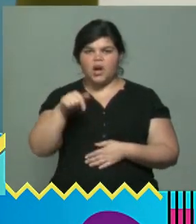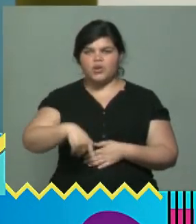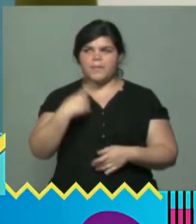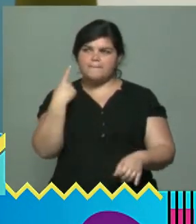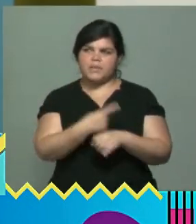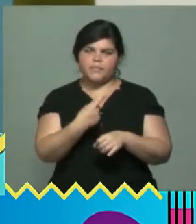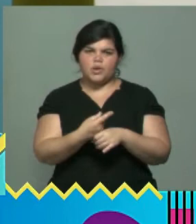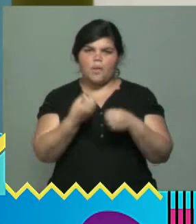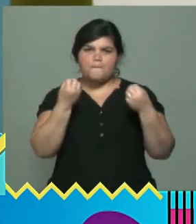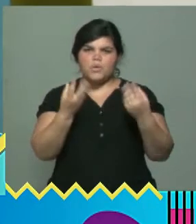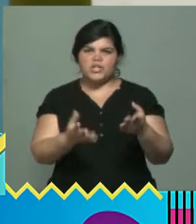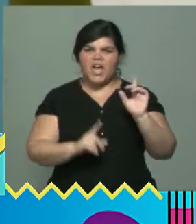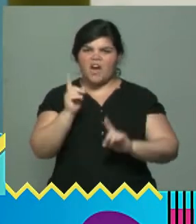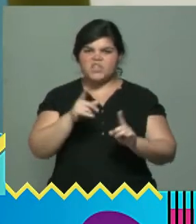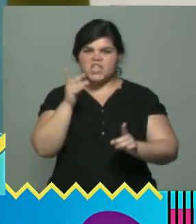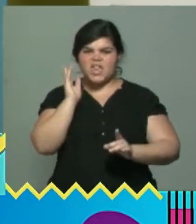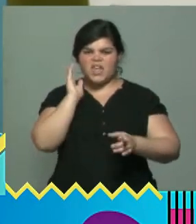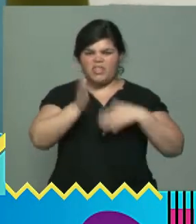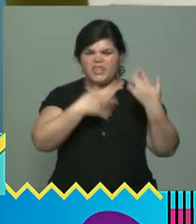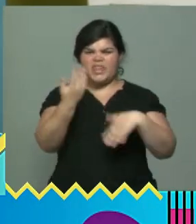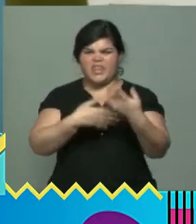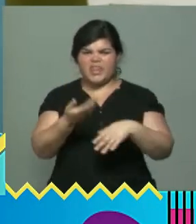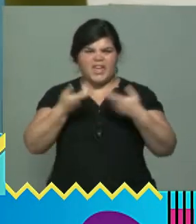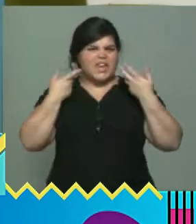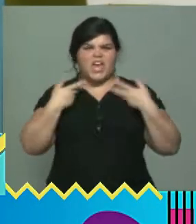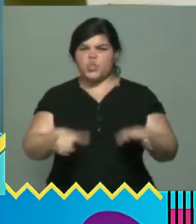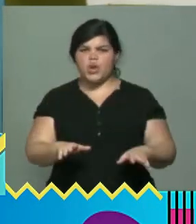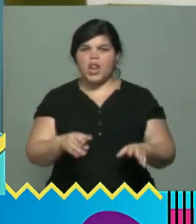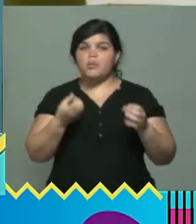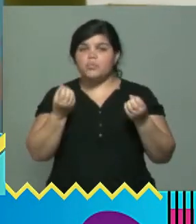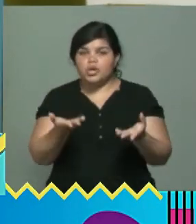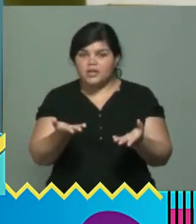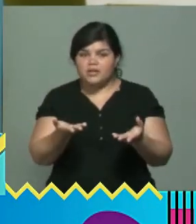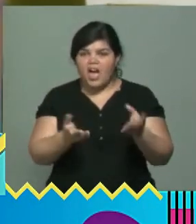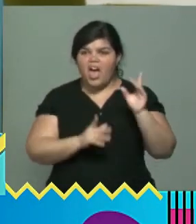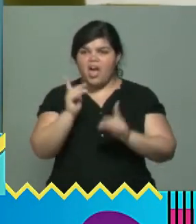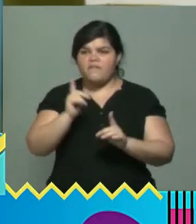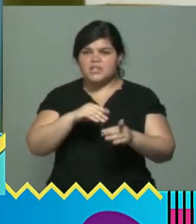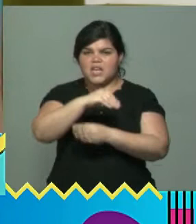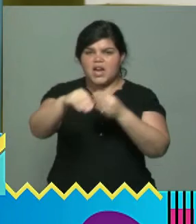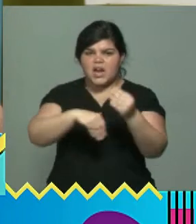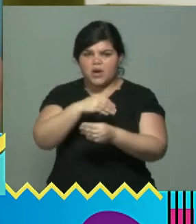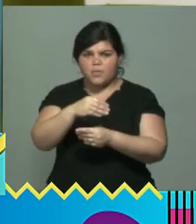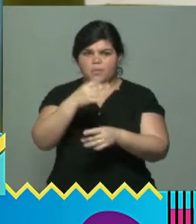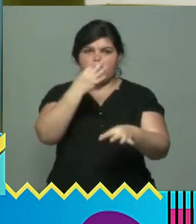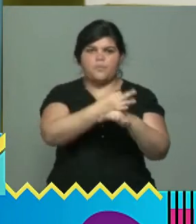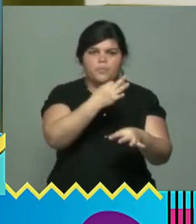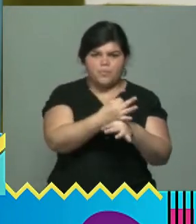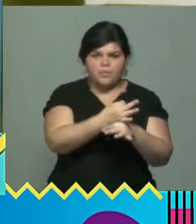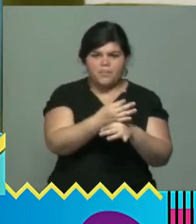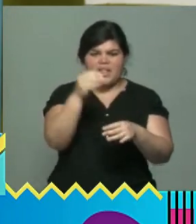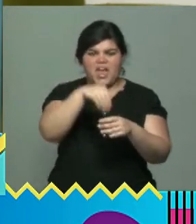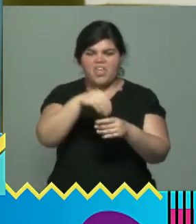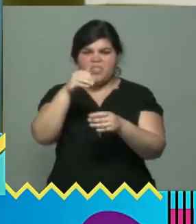el maltrato. ¿Es así? ¿Está naturalizado el maltrato dentro de la casa, en una escuela, en general hacia el niño?